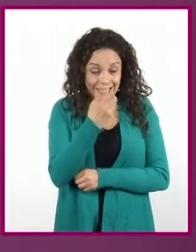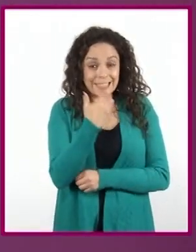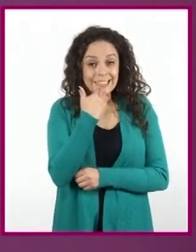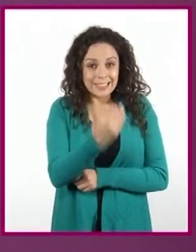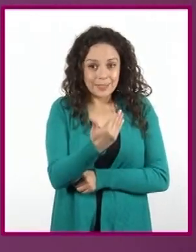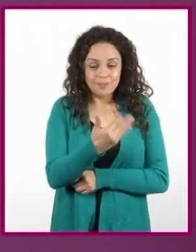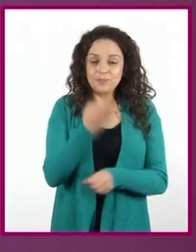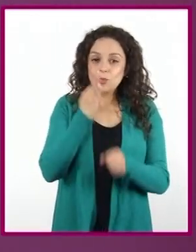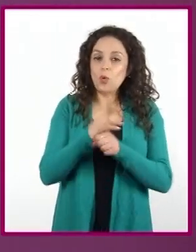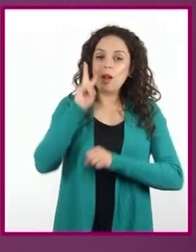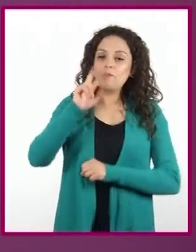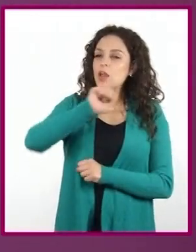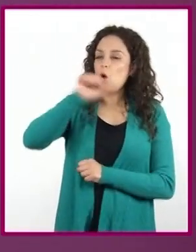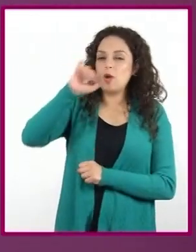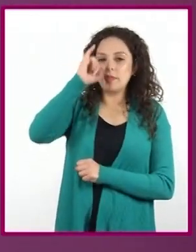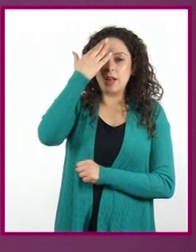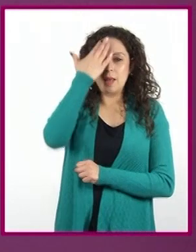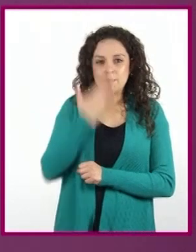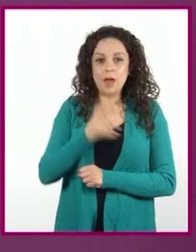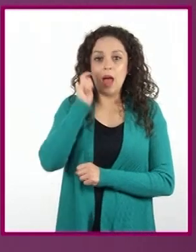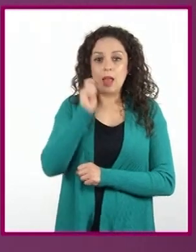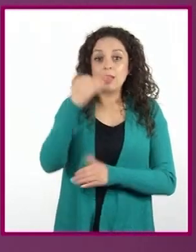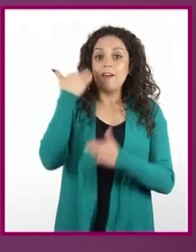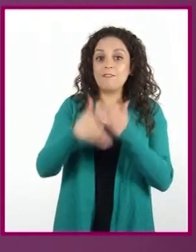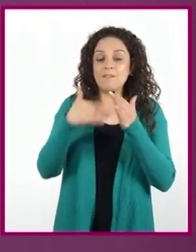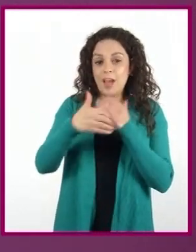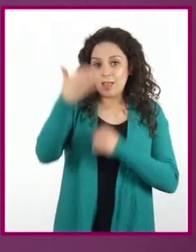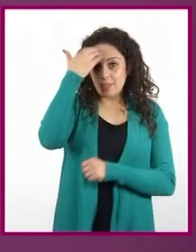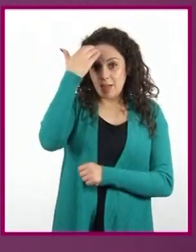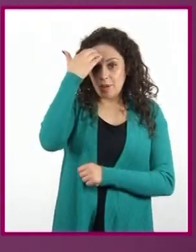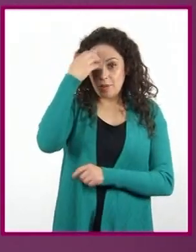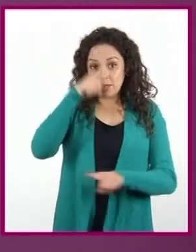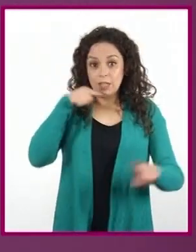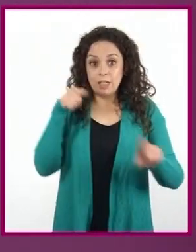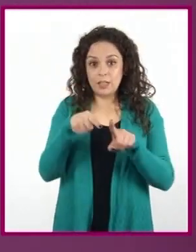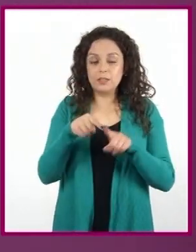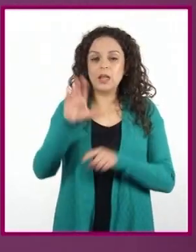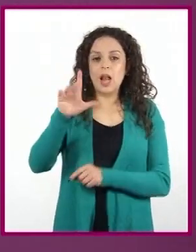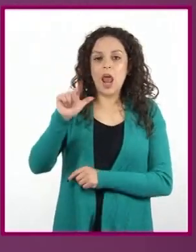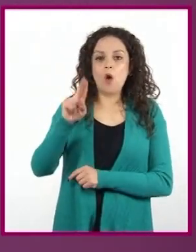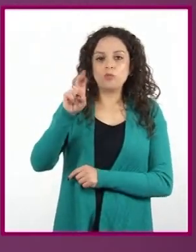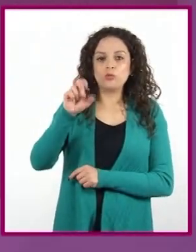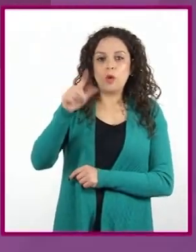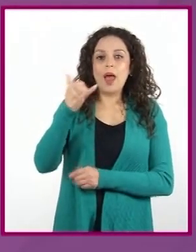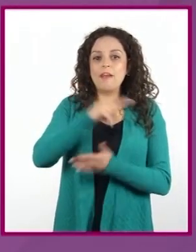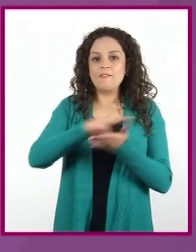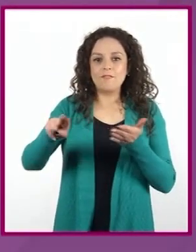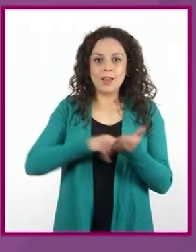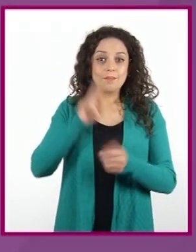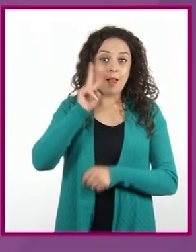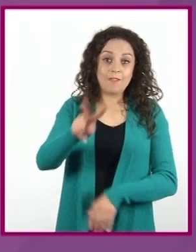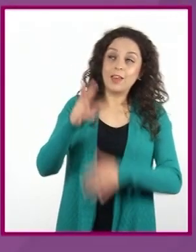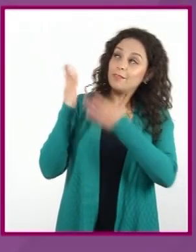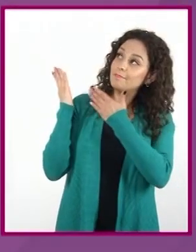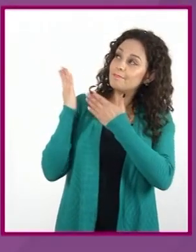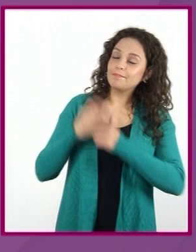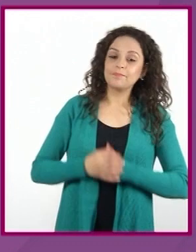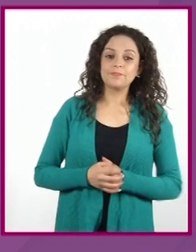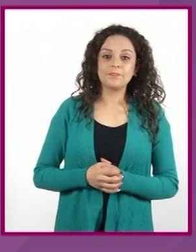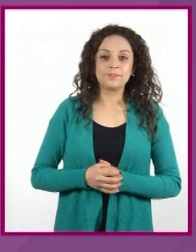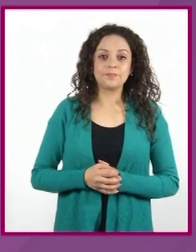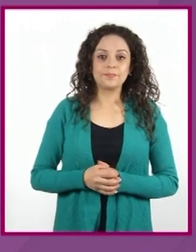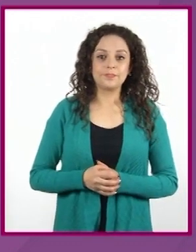siguiente imagen para conocer las partes que faltan y que son cláusulas y firmas. Número